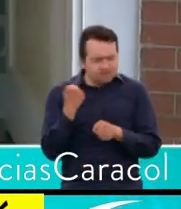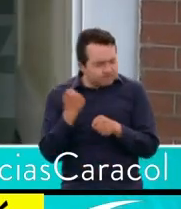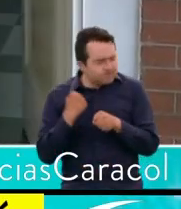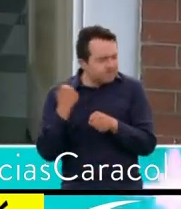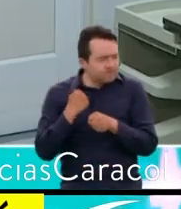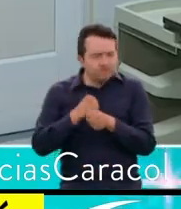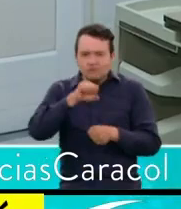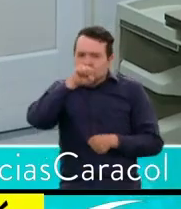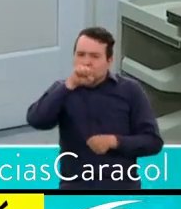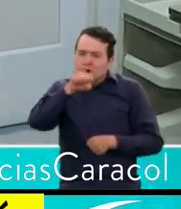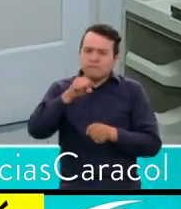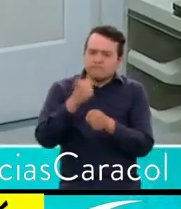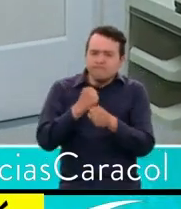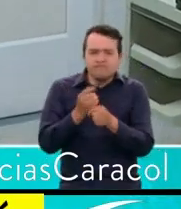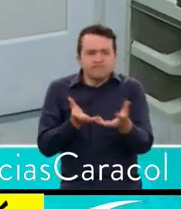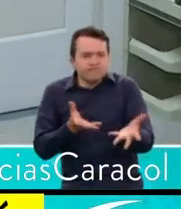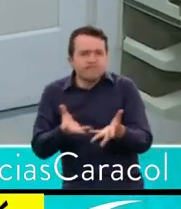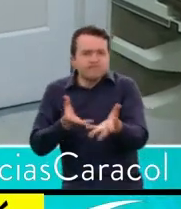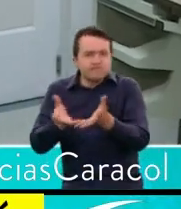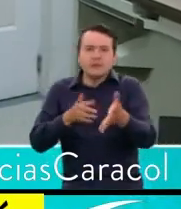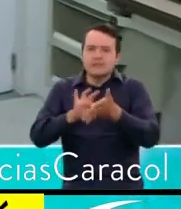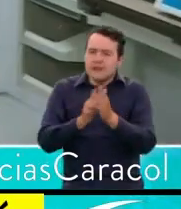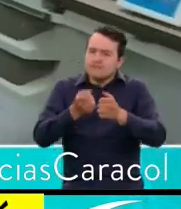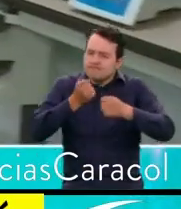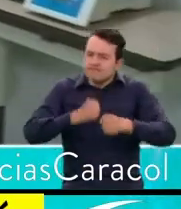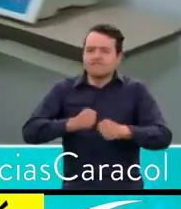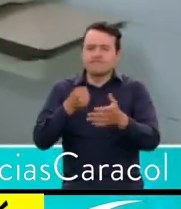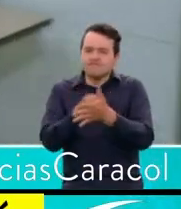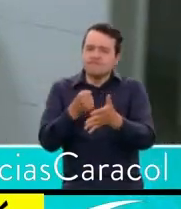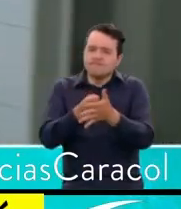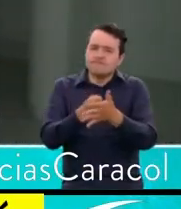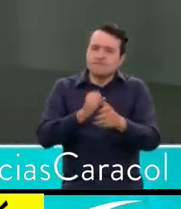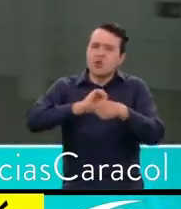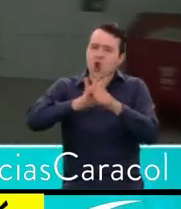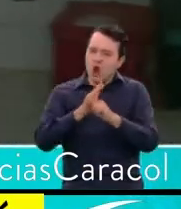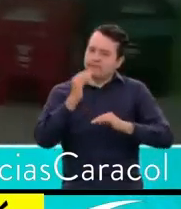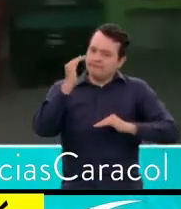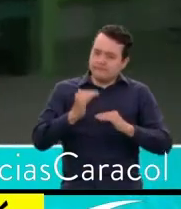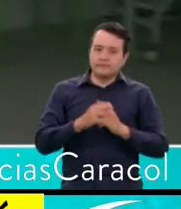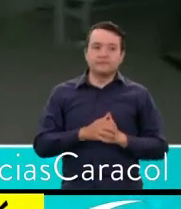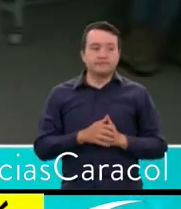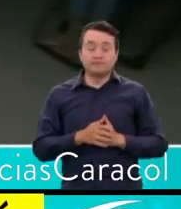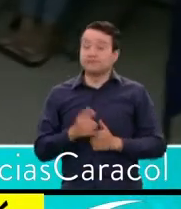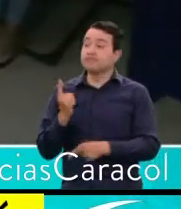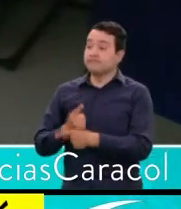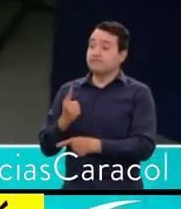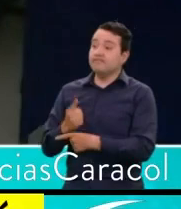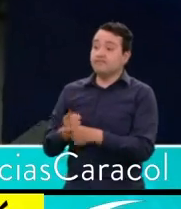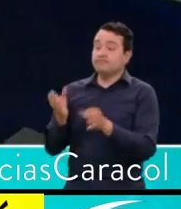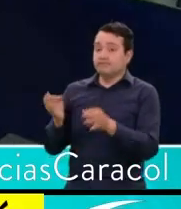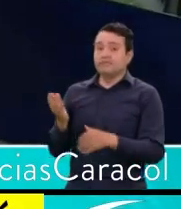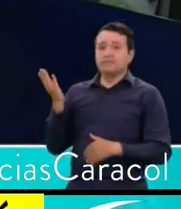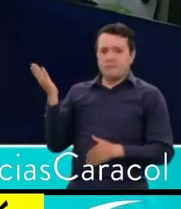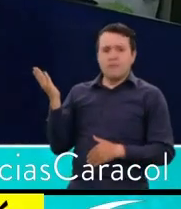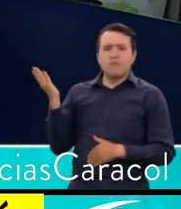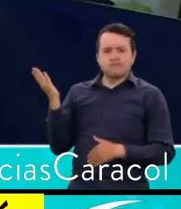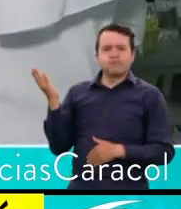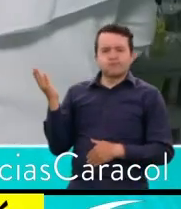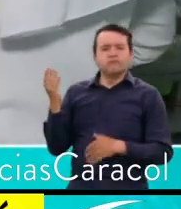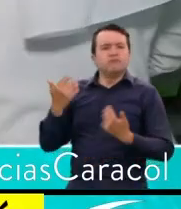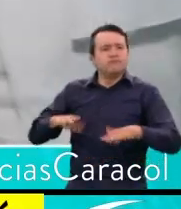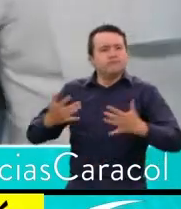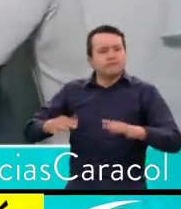todos están comprometidos para seguir luchando contra la pandemia así es en este centro asistencial carlos que además sigue creciendo que tiene una historia muy